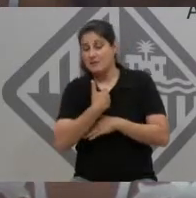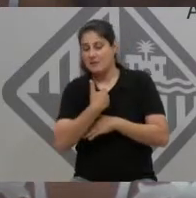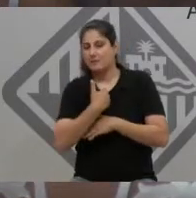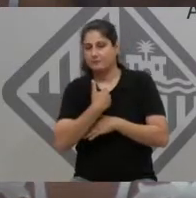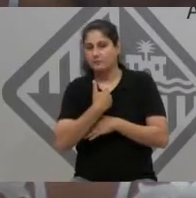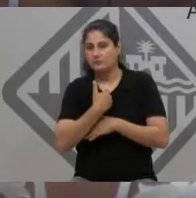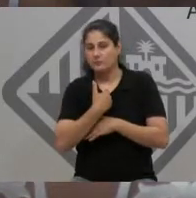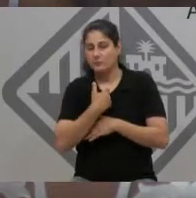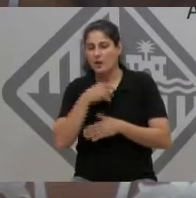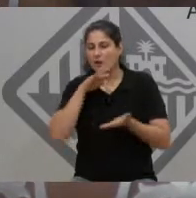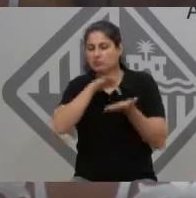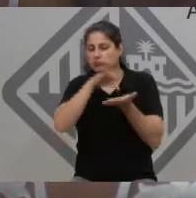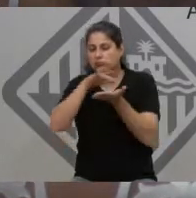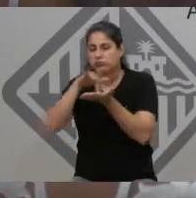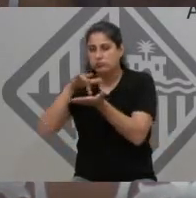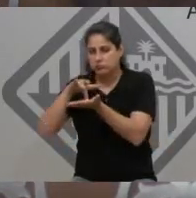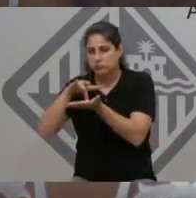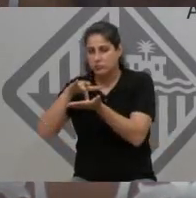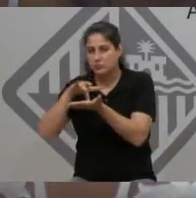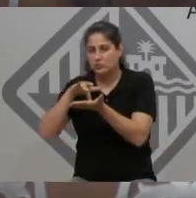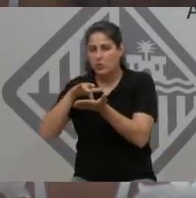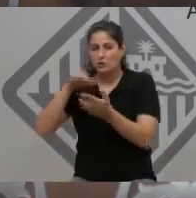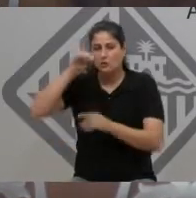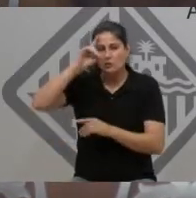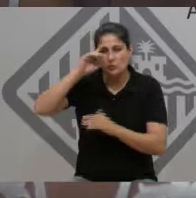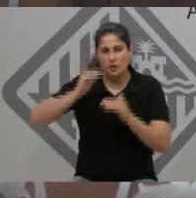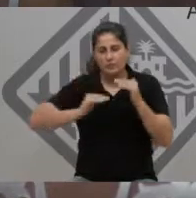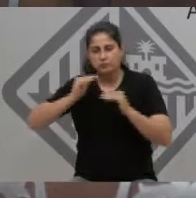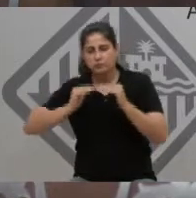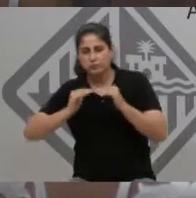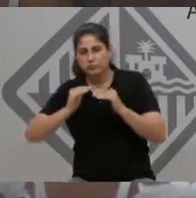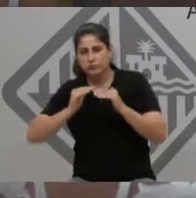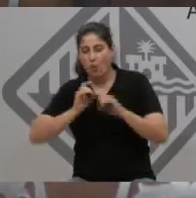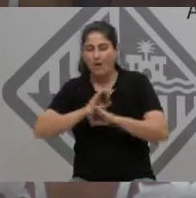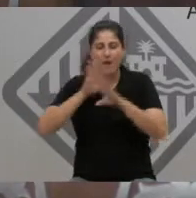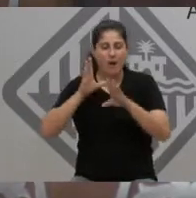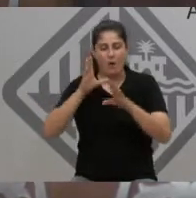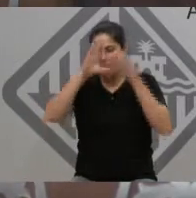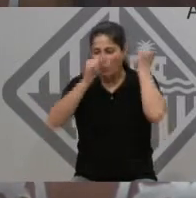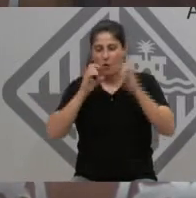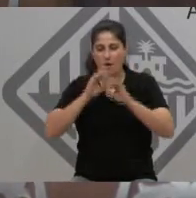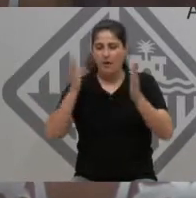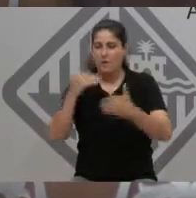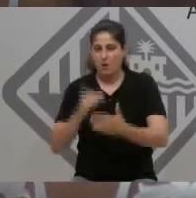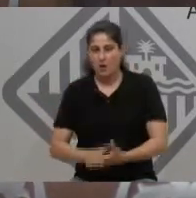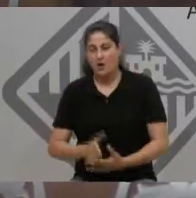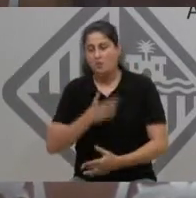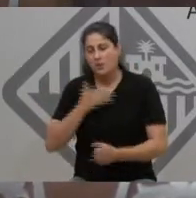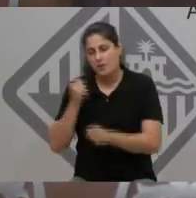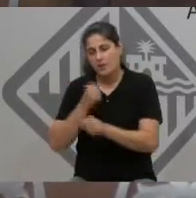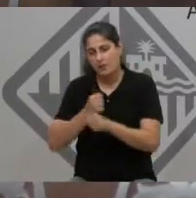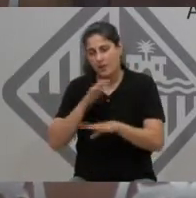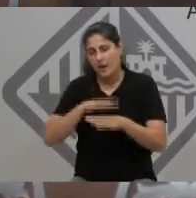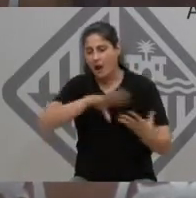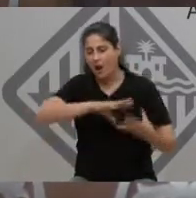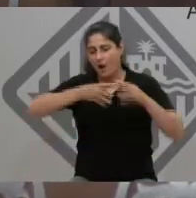que en muchos casos está desfasado o no está suficientemente claro. Y se podría trabajar en la